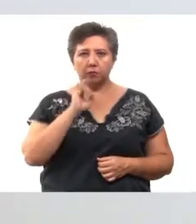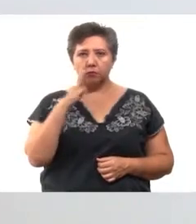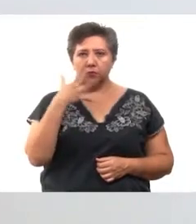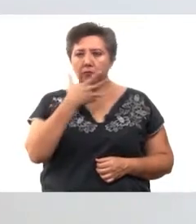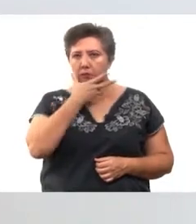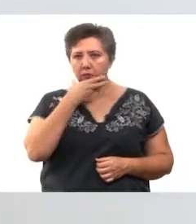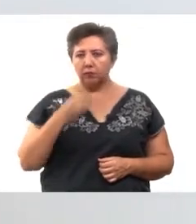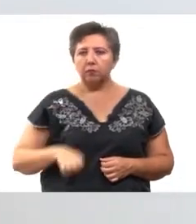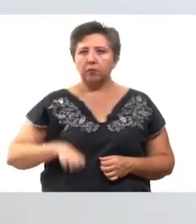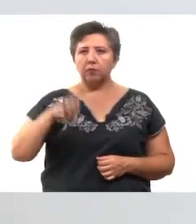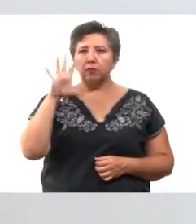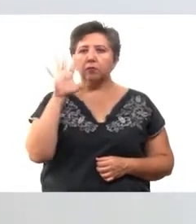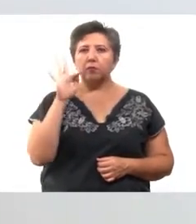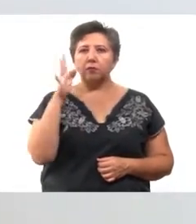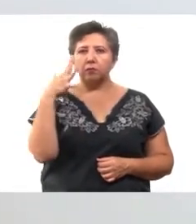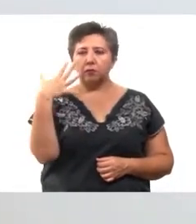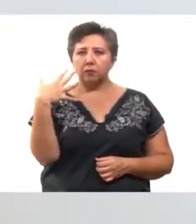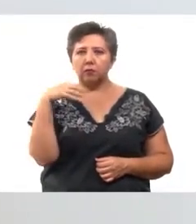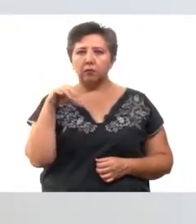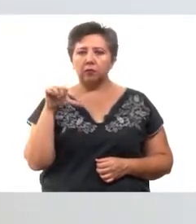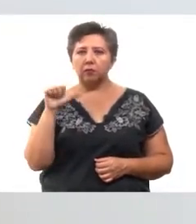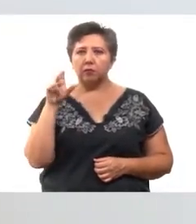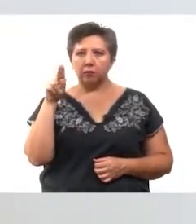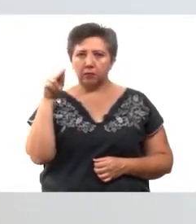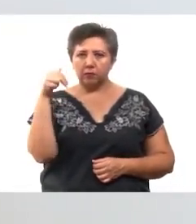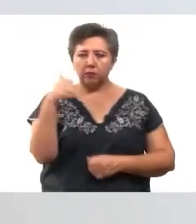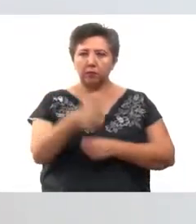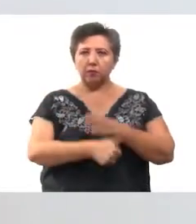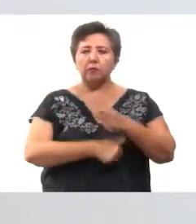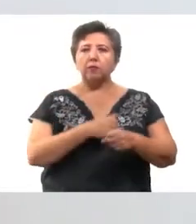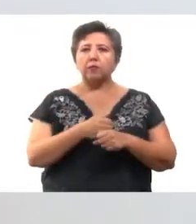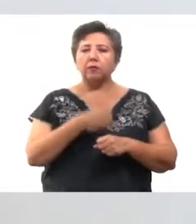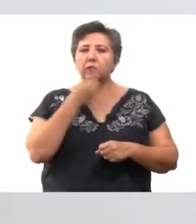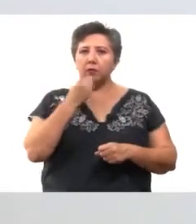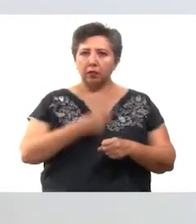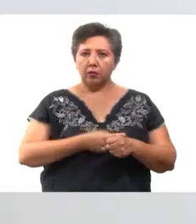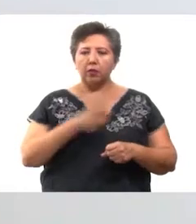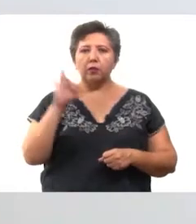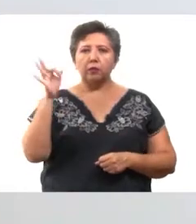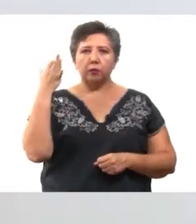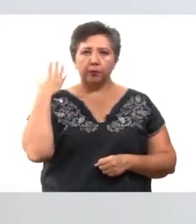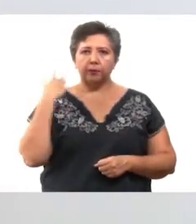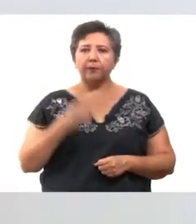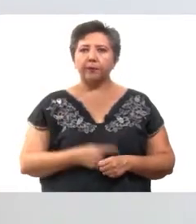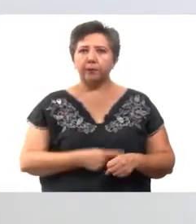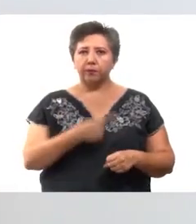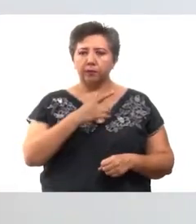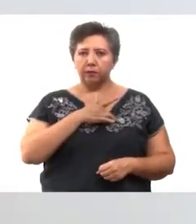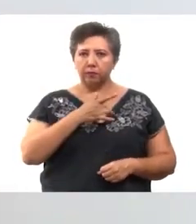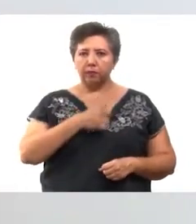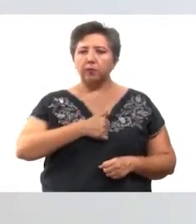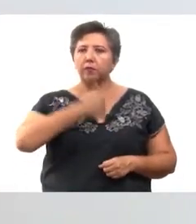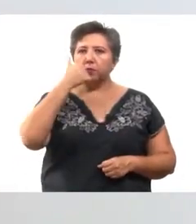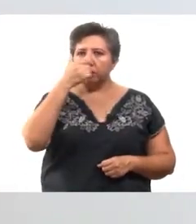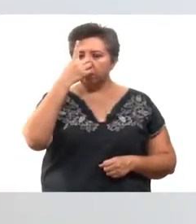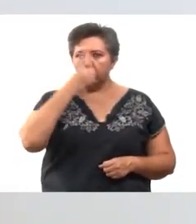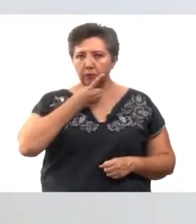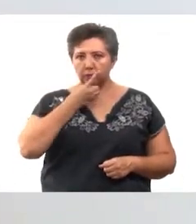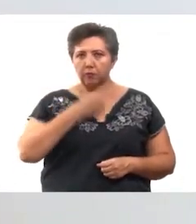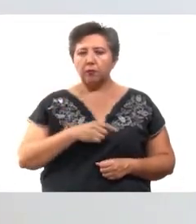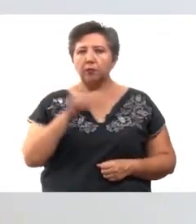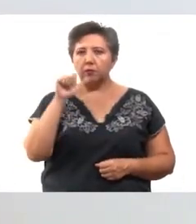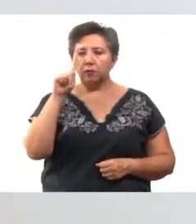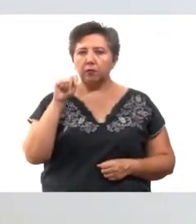hombres de un rango de edad de 45 a 86 años. Sus principales enfermedades fueron hipertensión arterial,